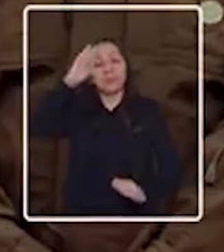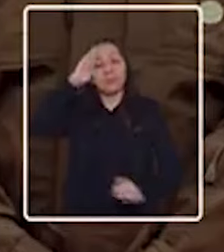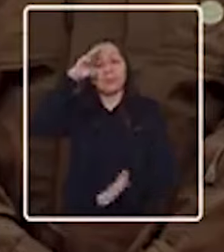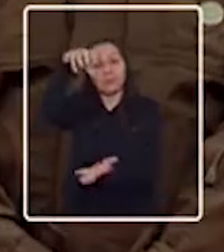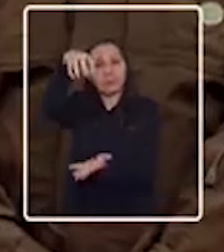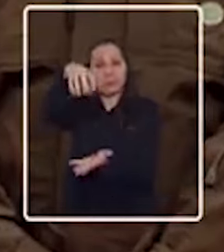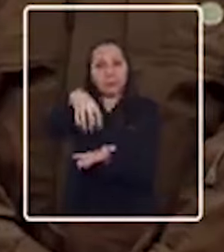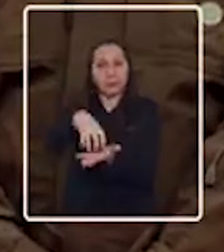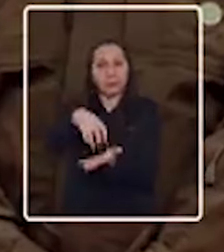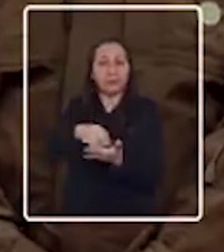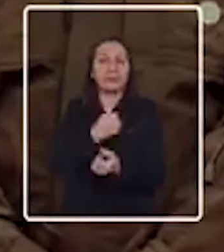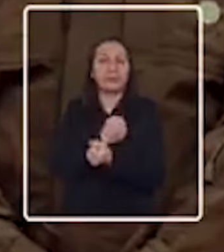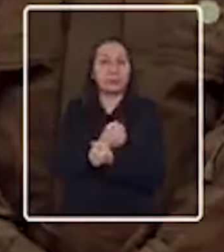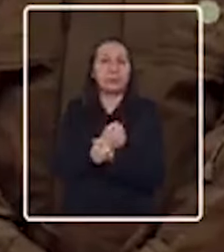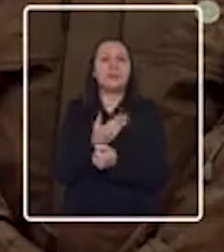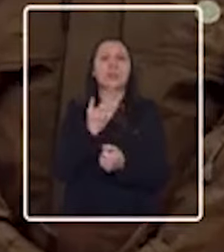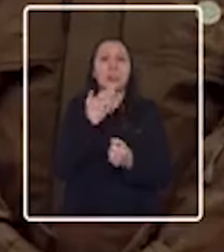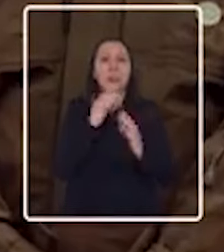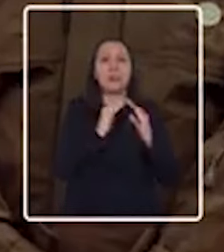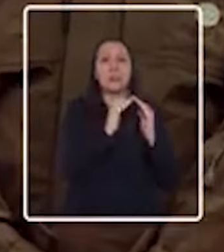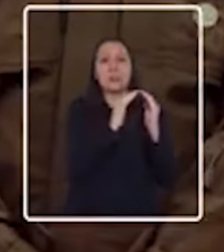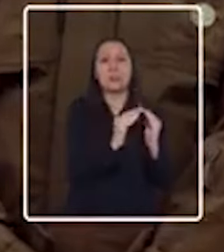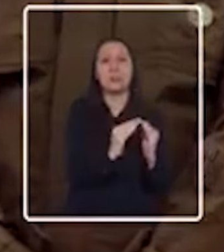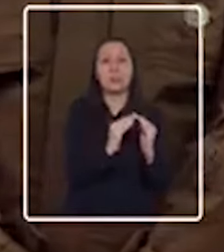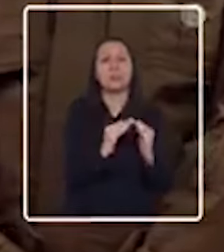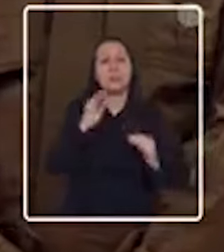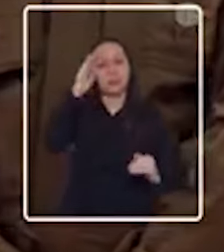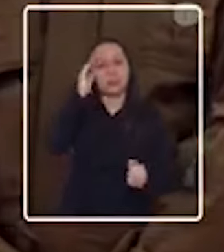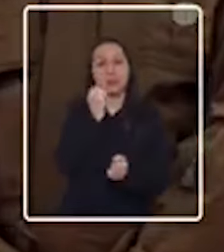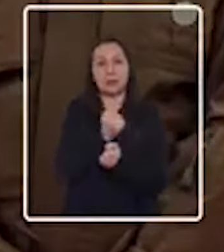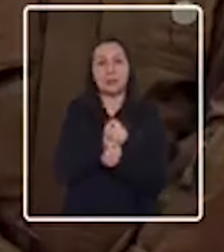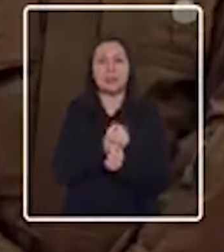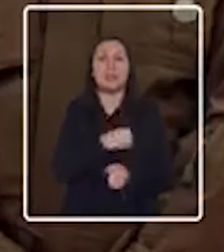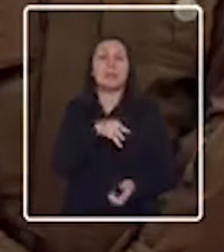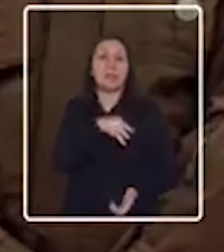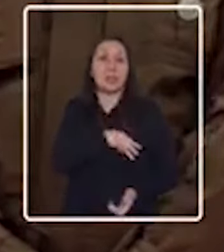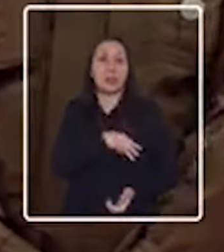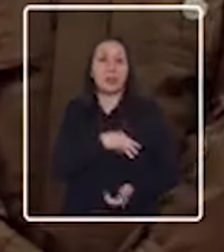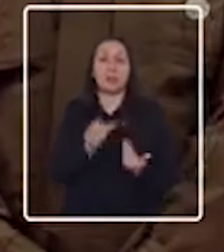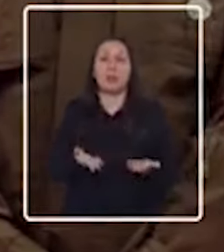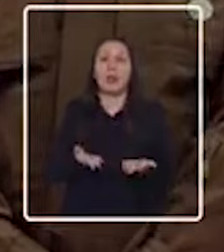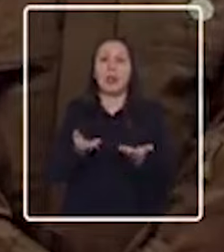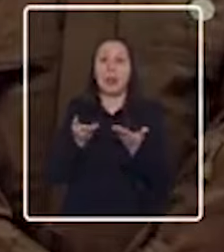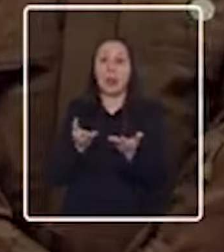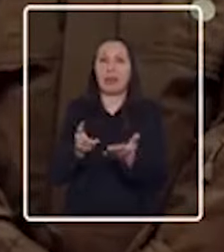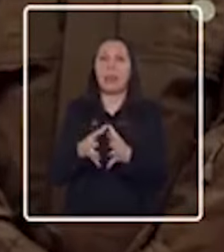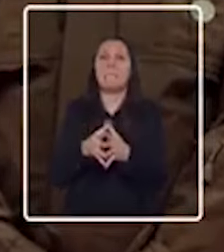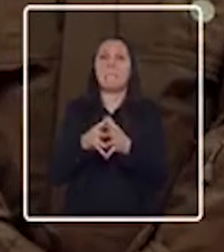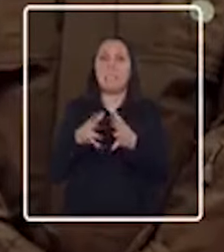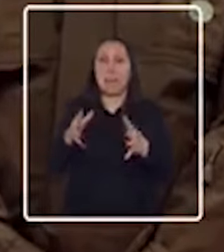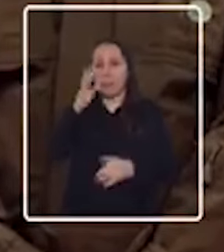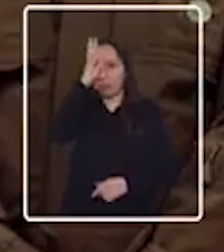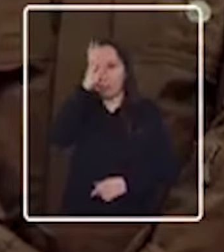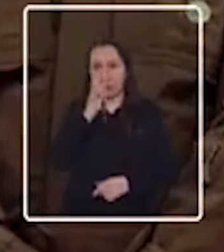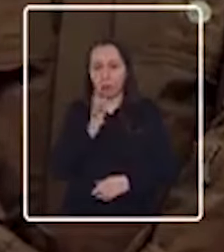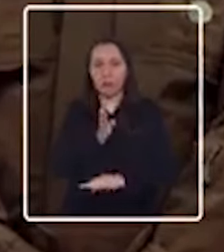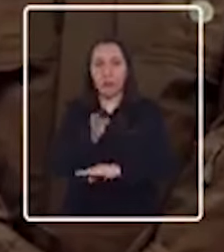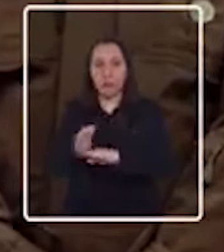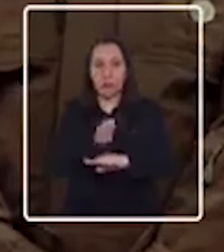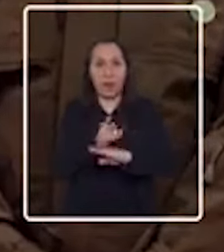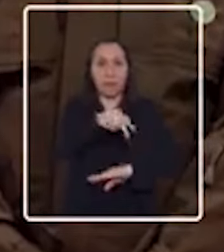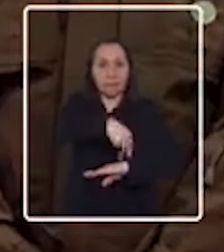comisarías y de los cuarteles policiales en la región metropolitana para poner a disposición más personal para el